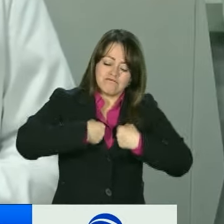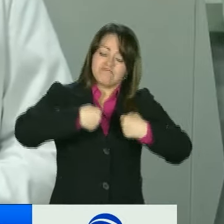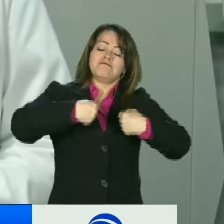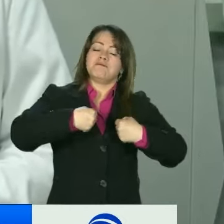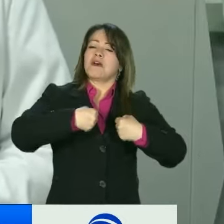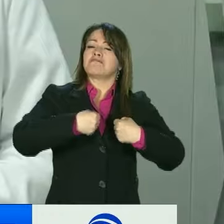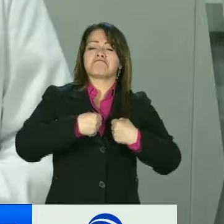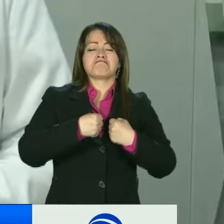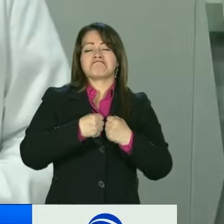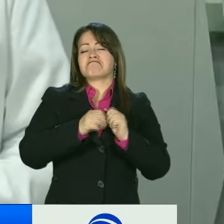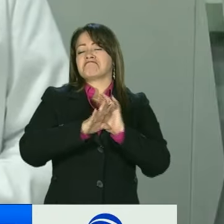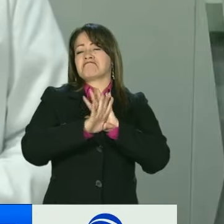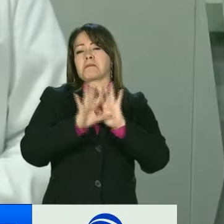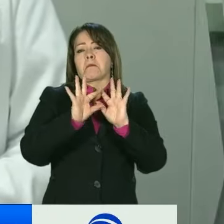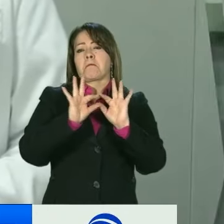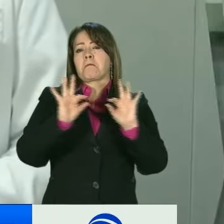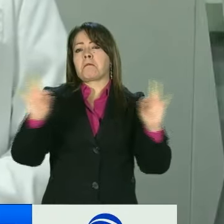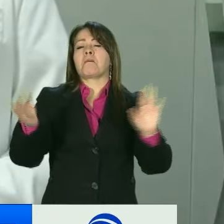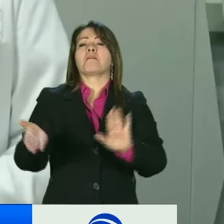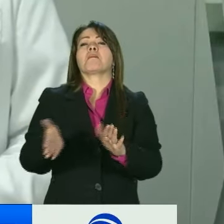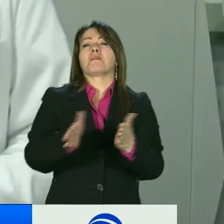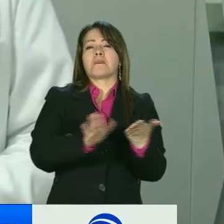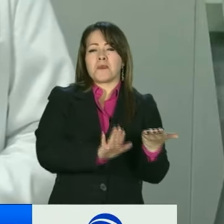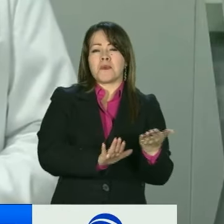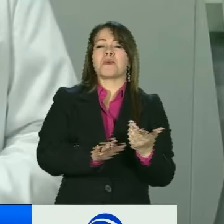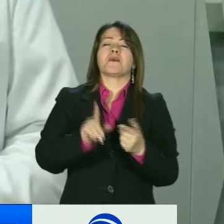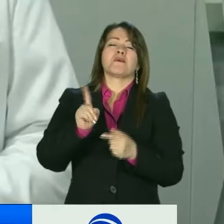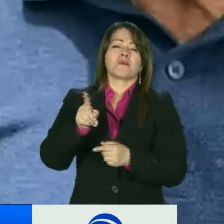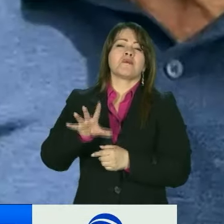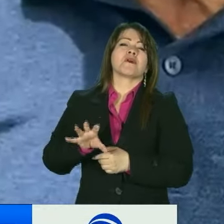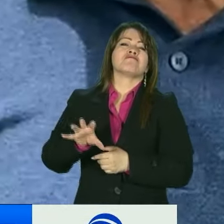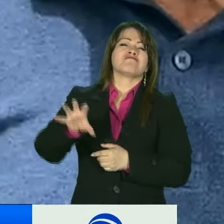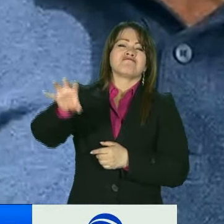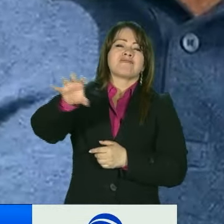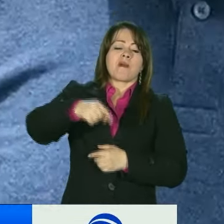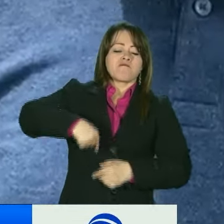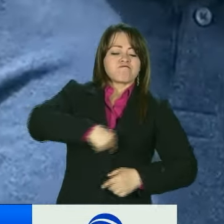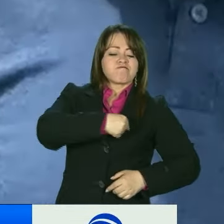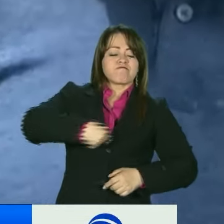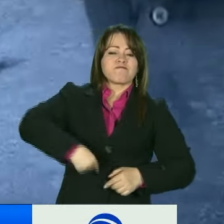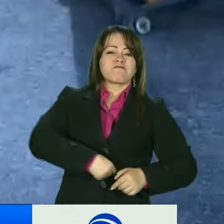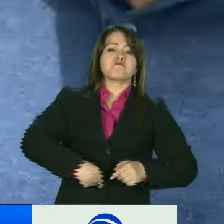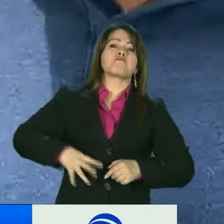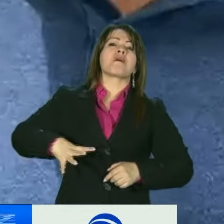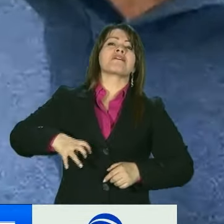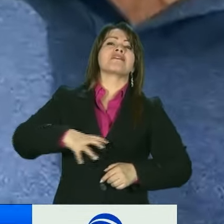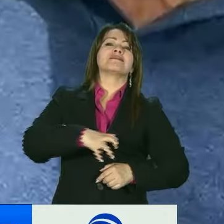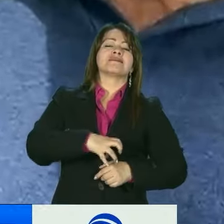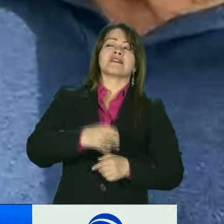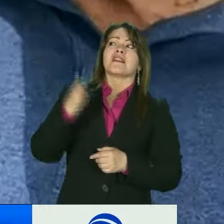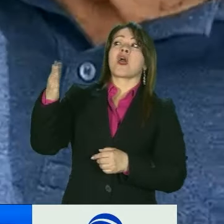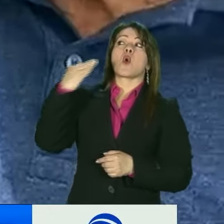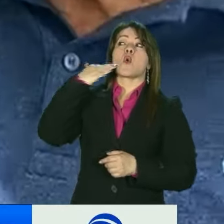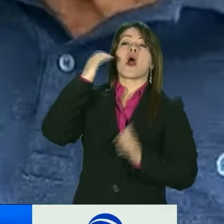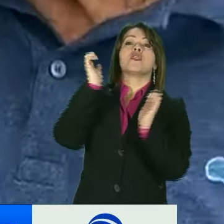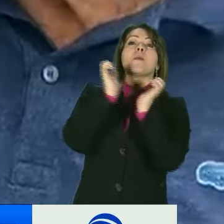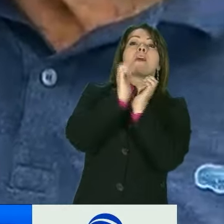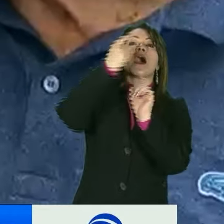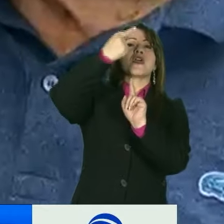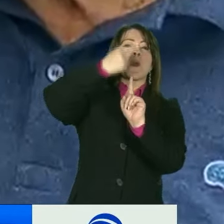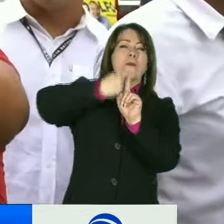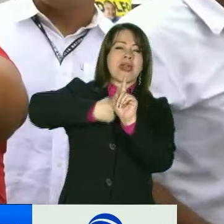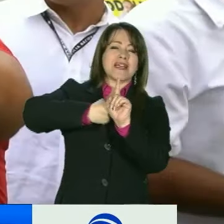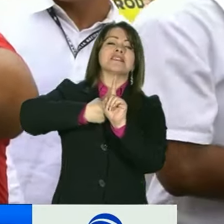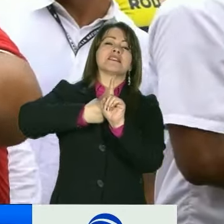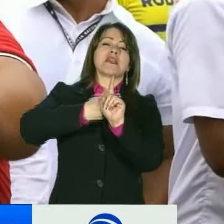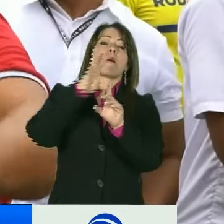a complicaciones de su patología neoplásica metastásica de colon. Hernández estuvo hospitalizado desde mayo. Lo sometieron a una